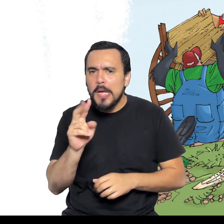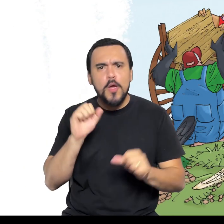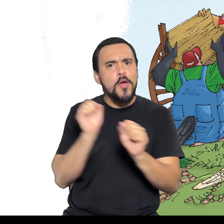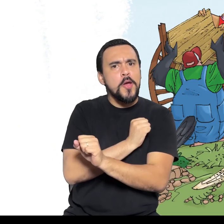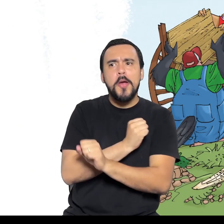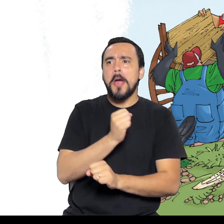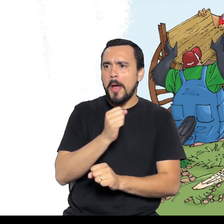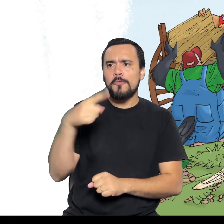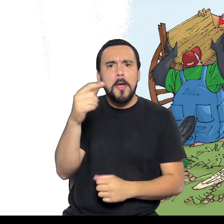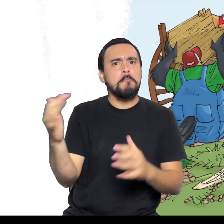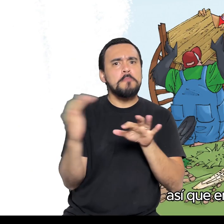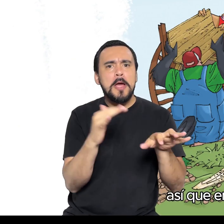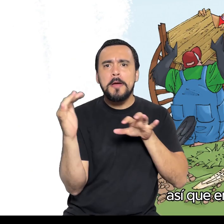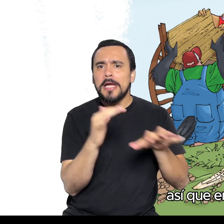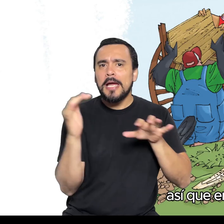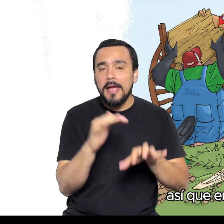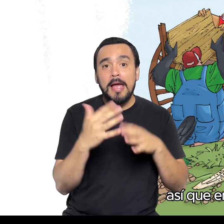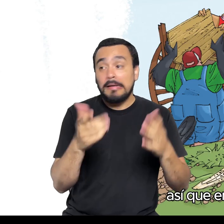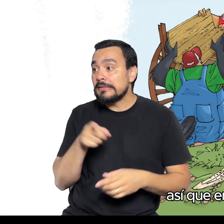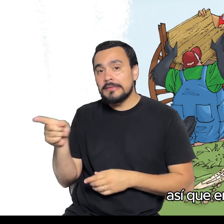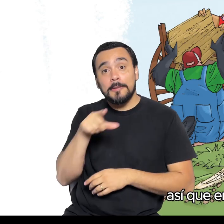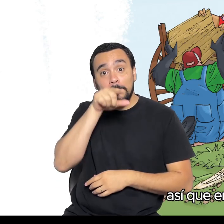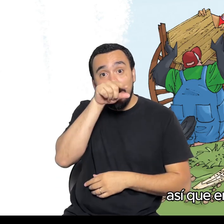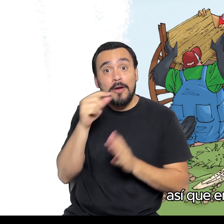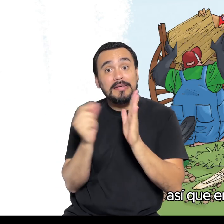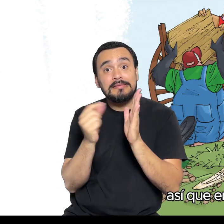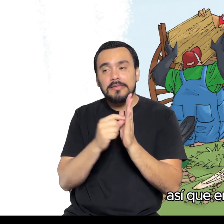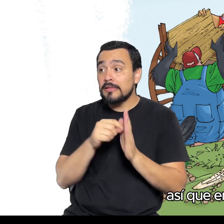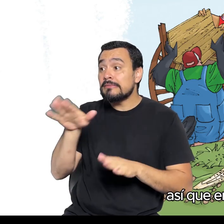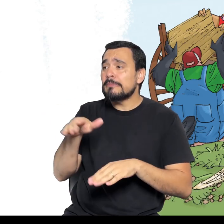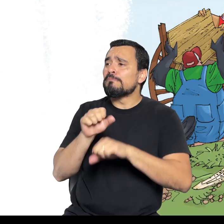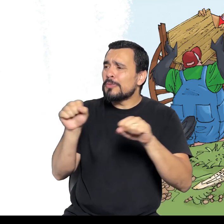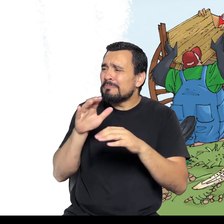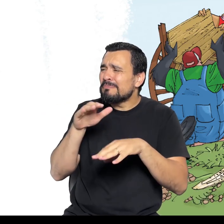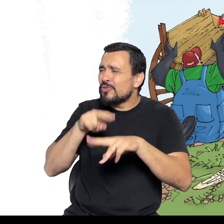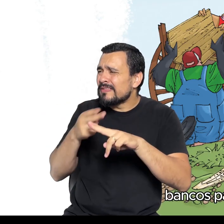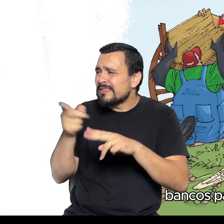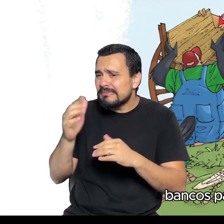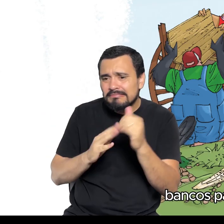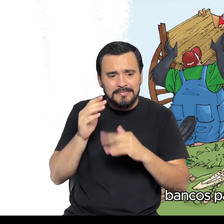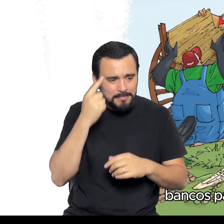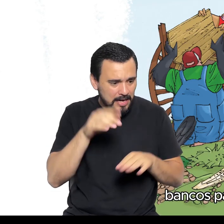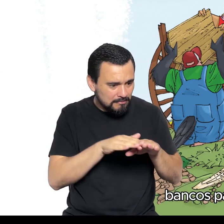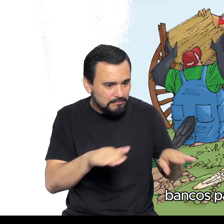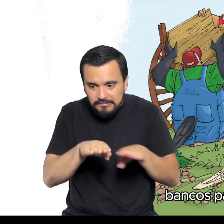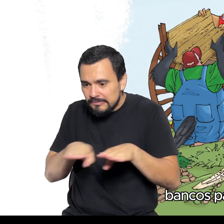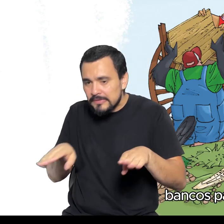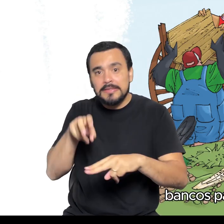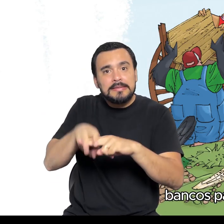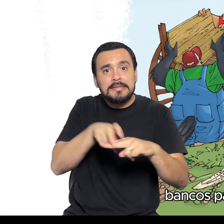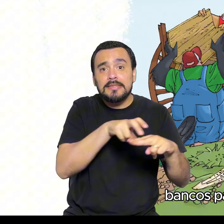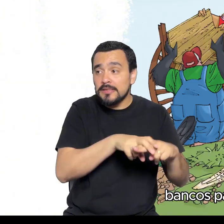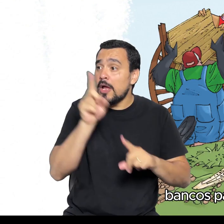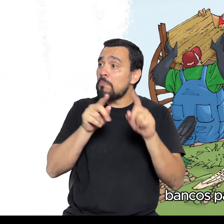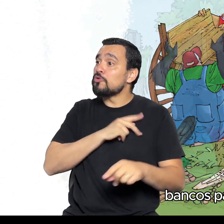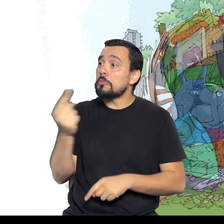el éxito de la idea. Así que encargó al pájaro carpintero la construcción de unos bancos para quien quisiera ponerse